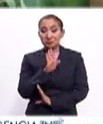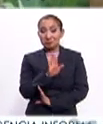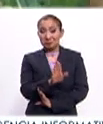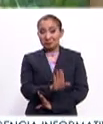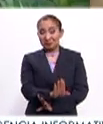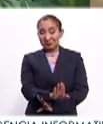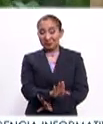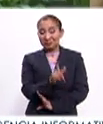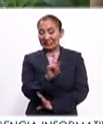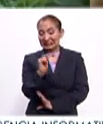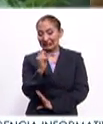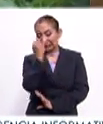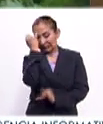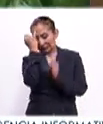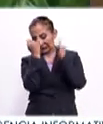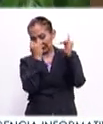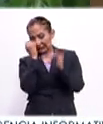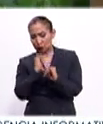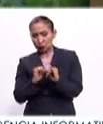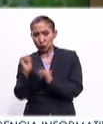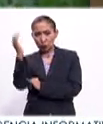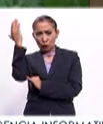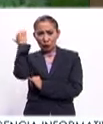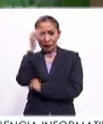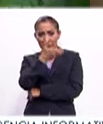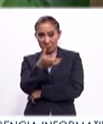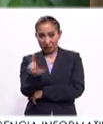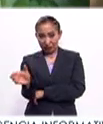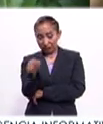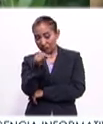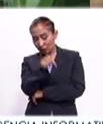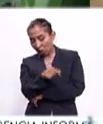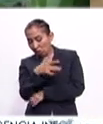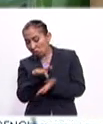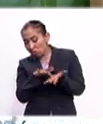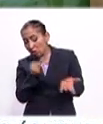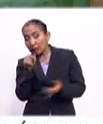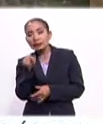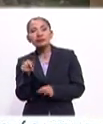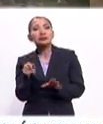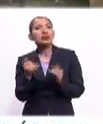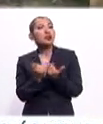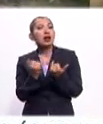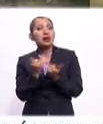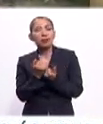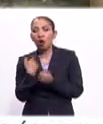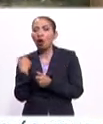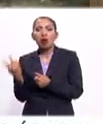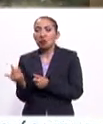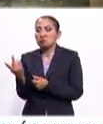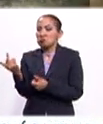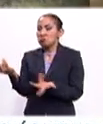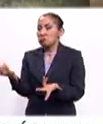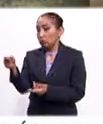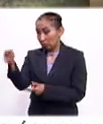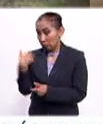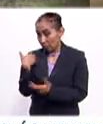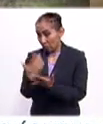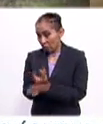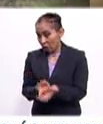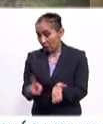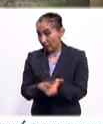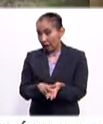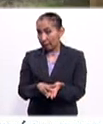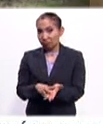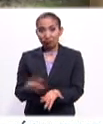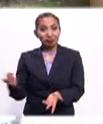Conservar las técnicas de los campesinos, yo diría, es como preguntarle a cualquiera, ¿quieres